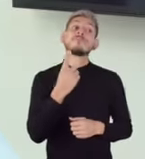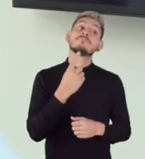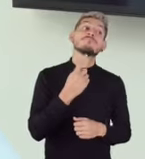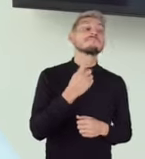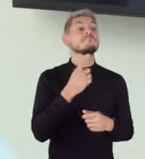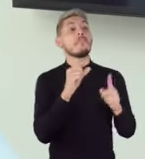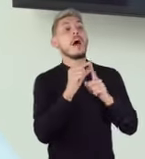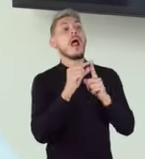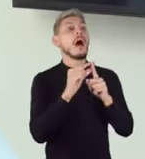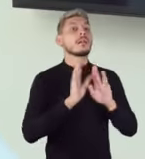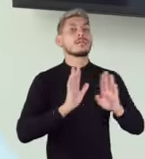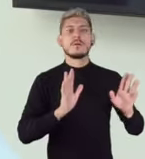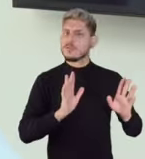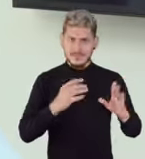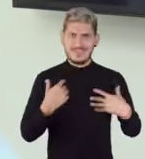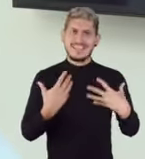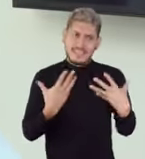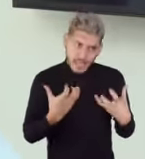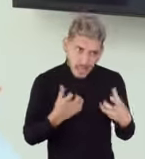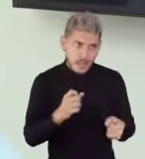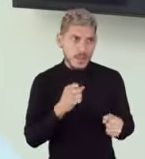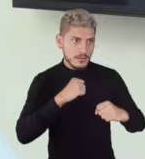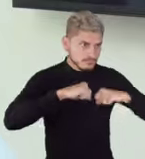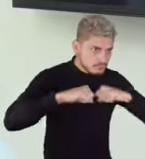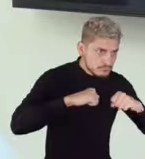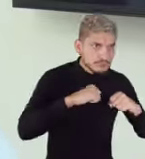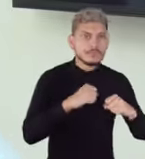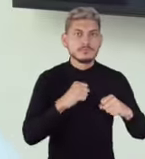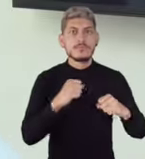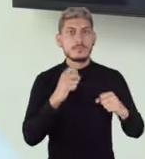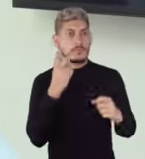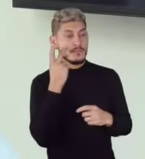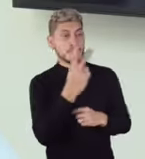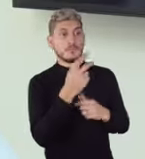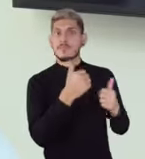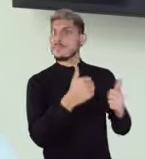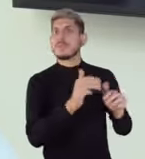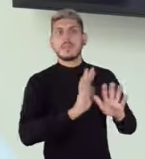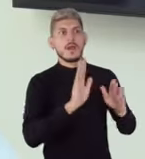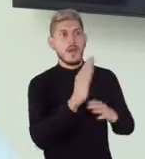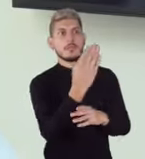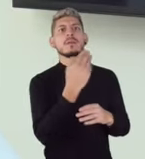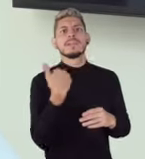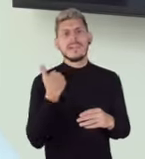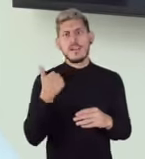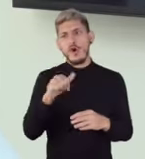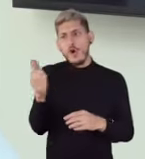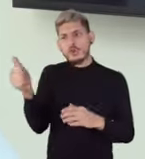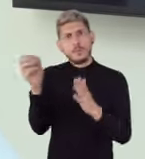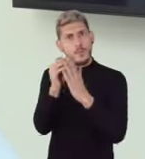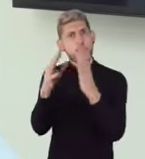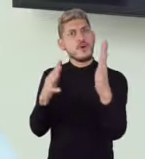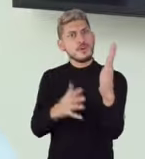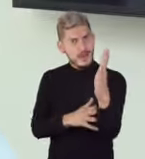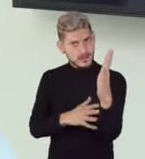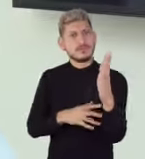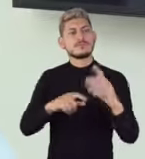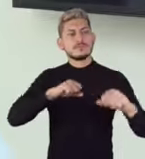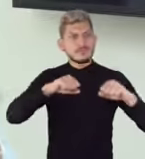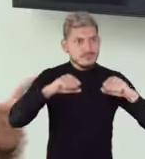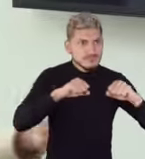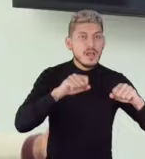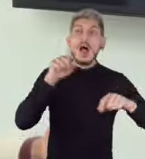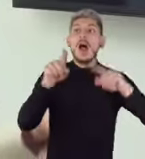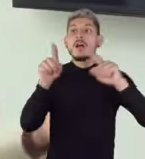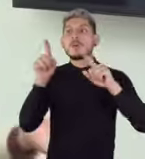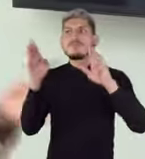con mis actividades artísticas, desde luego, pero ahora en esta oportunidad de servir. ¿Y qué les puedo decir? De que